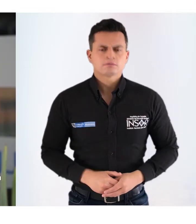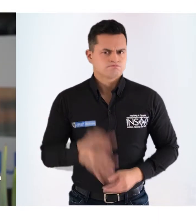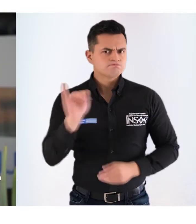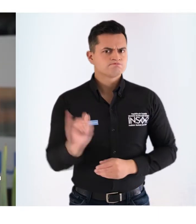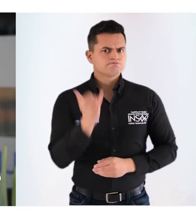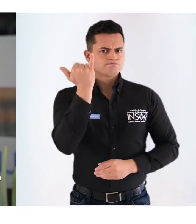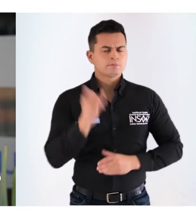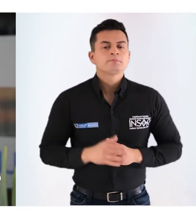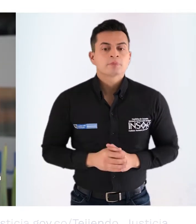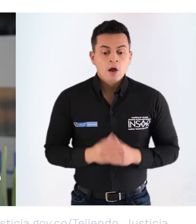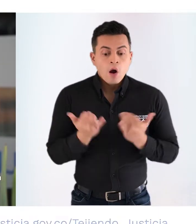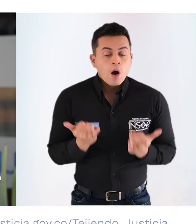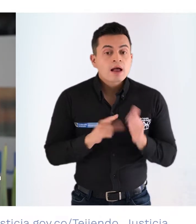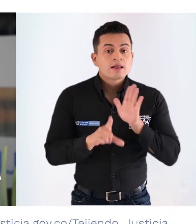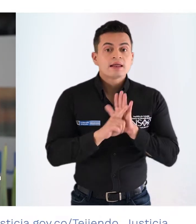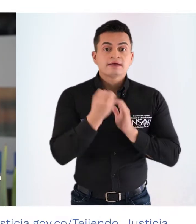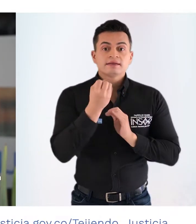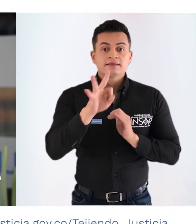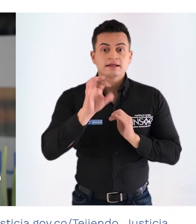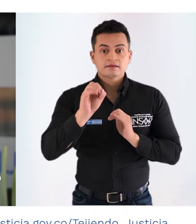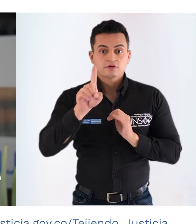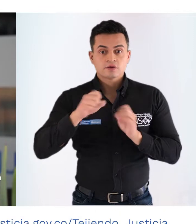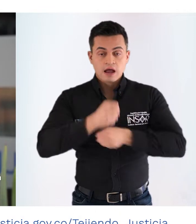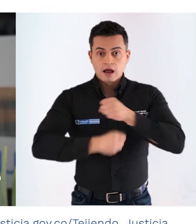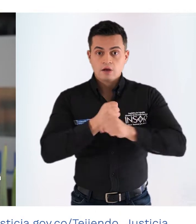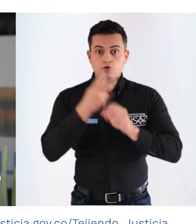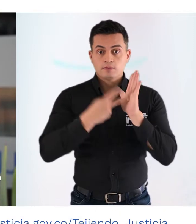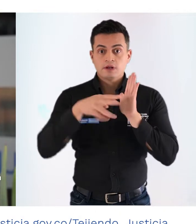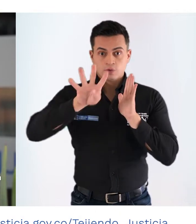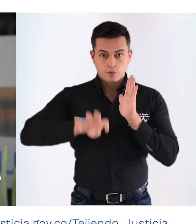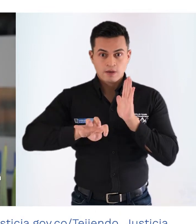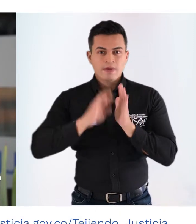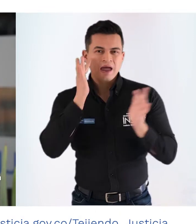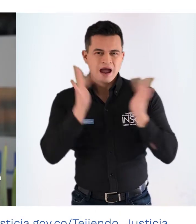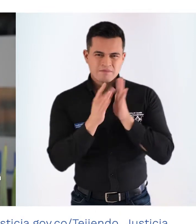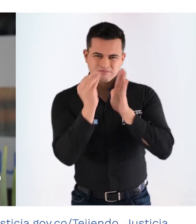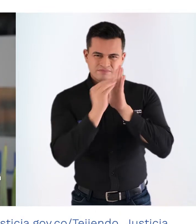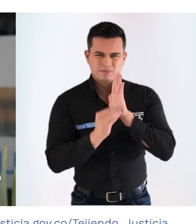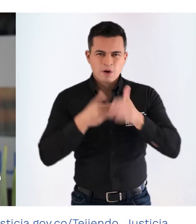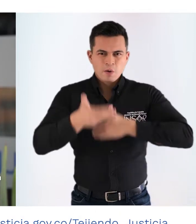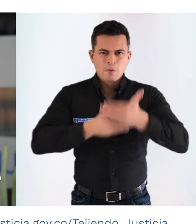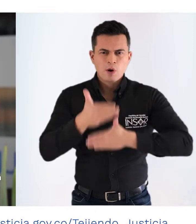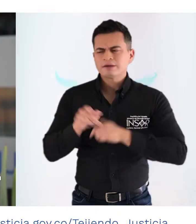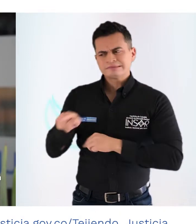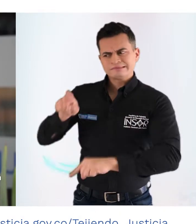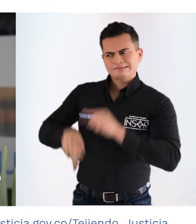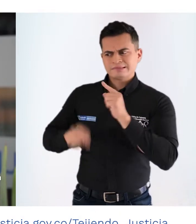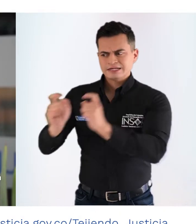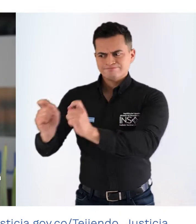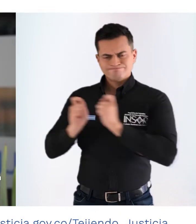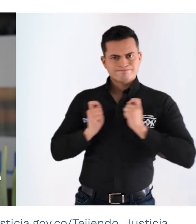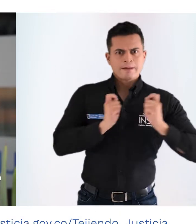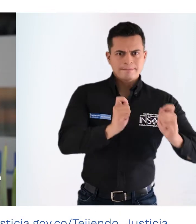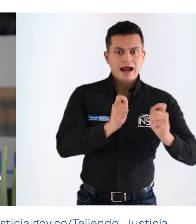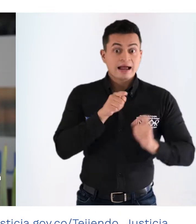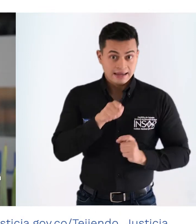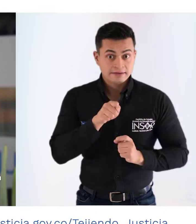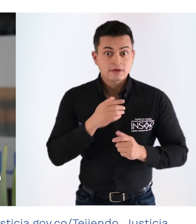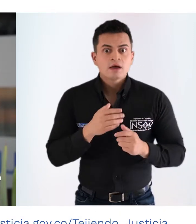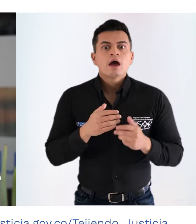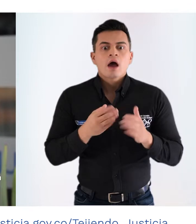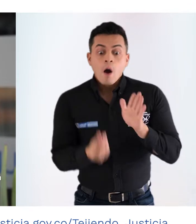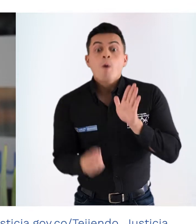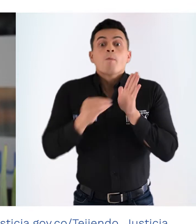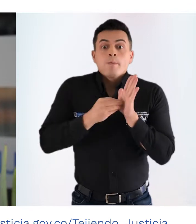Sí, en este momento la ley 1306 de 2009, que establece el régimen de interdicción e inhabilitación,